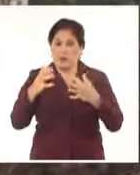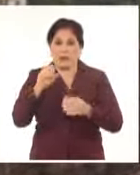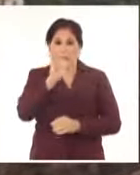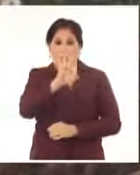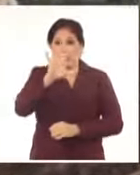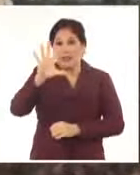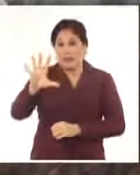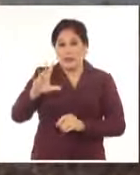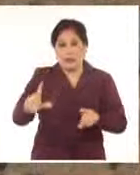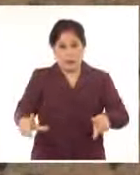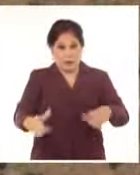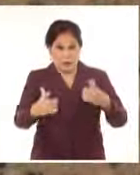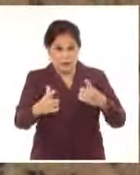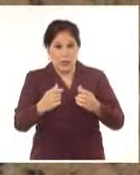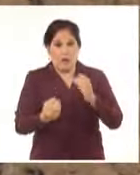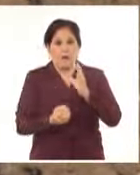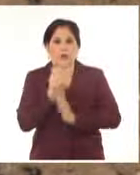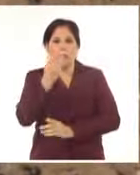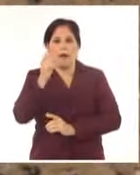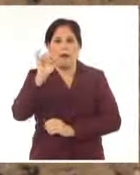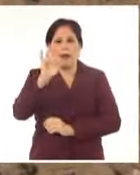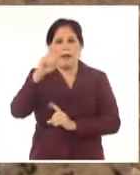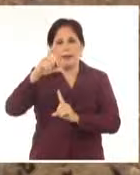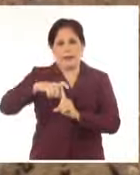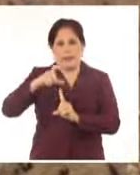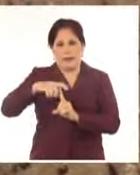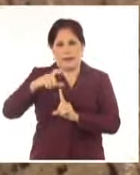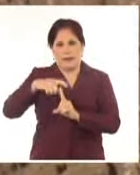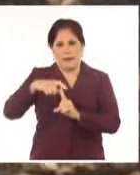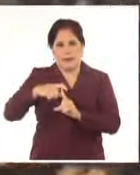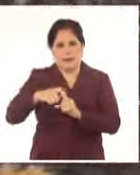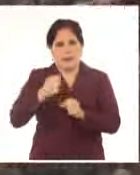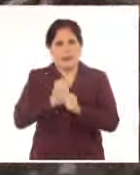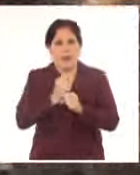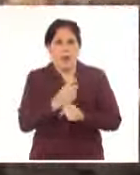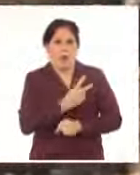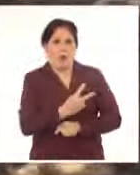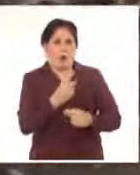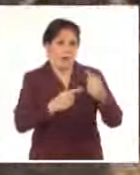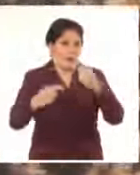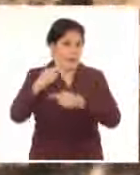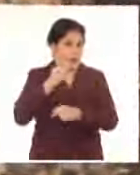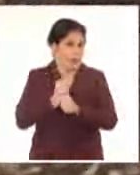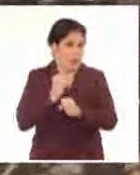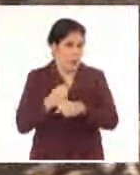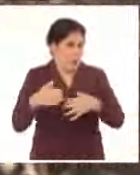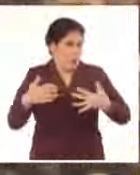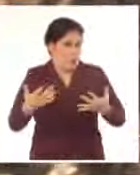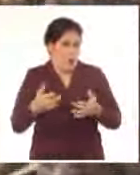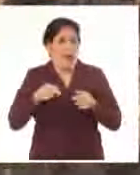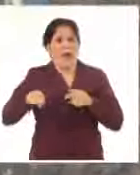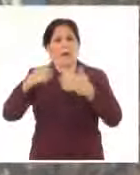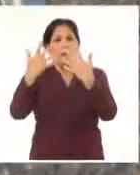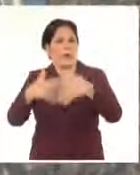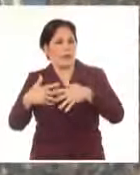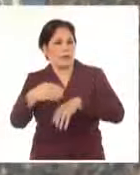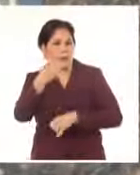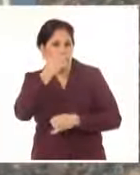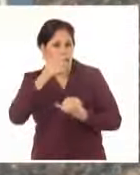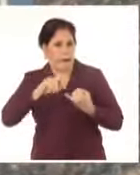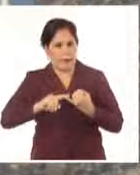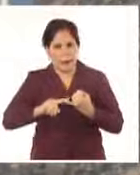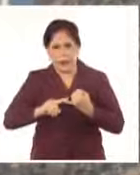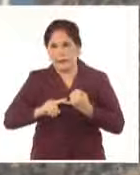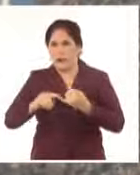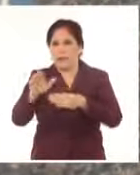85 cumpleaños de fundada la Central de Trabajadores de Cuba. Las principales labores estuvieron dedicadas a la producción de alimentos en las